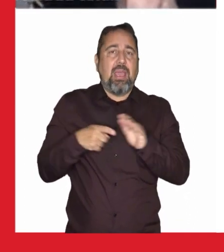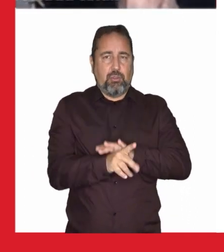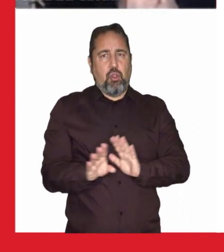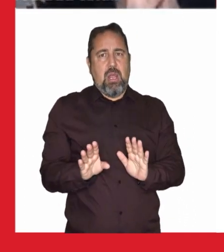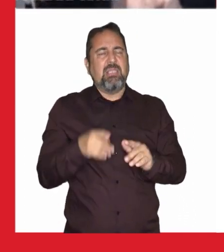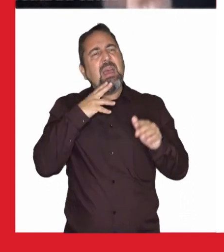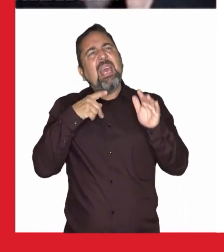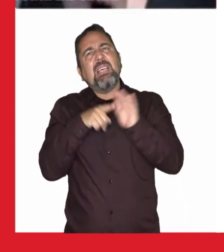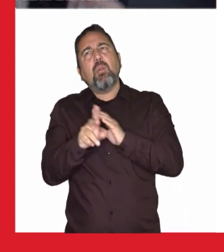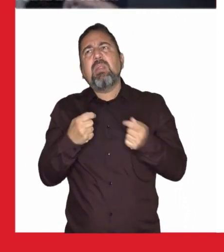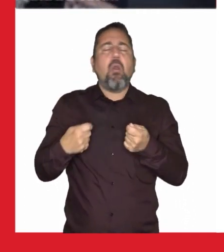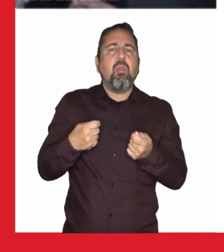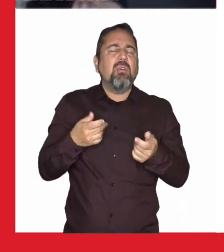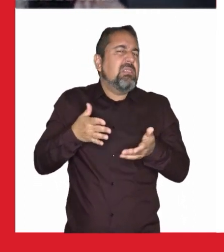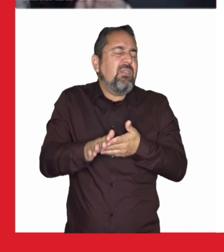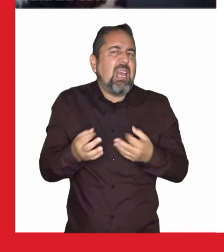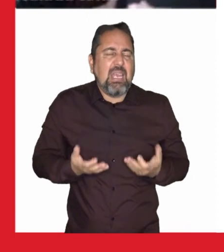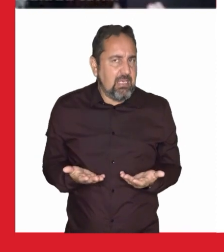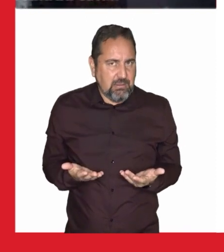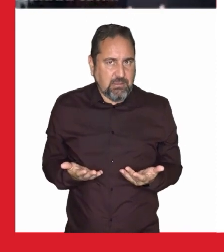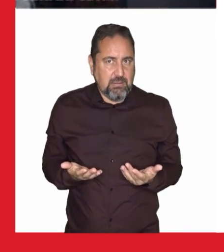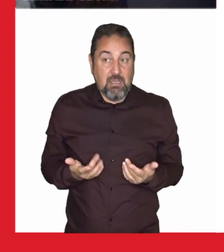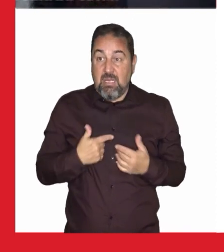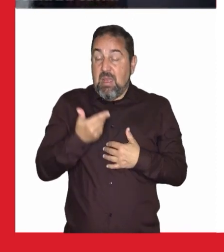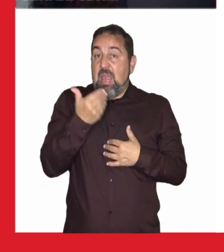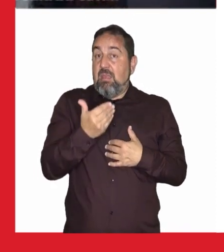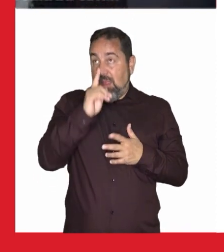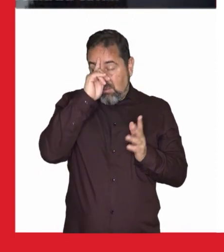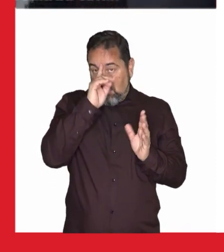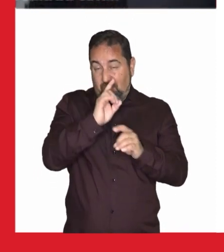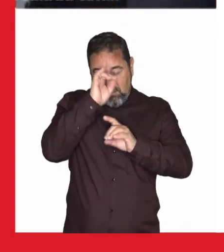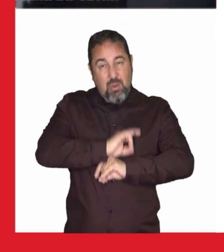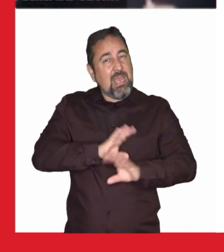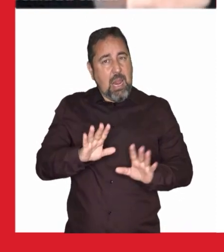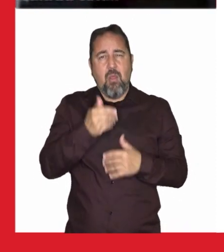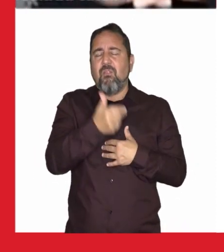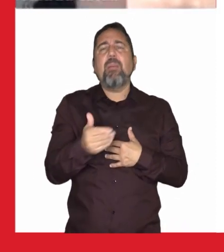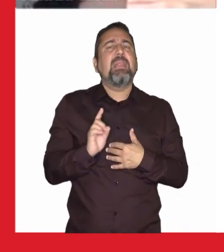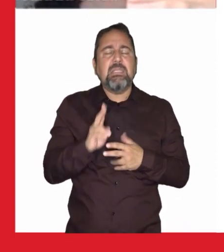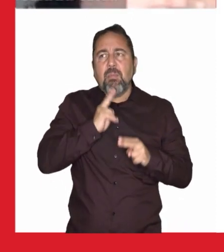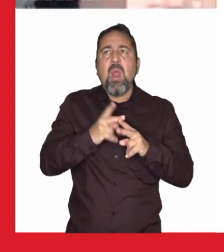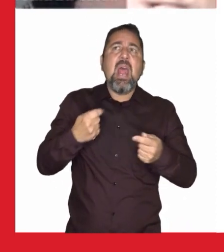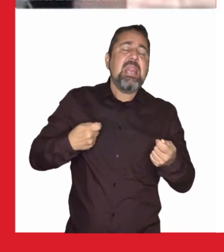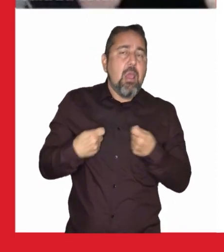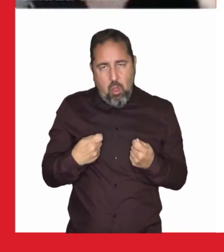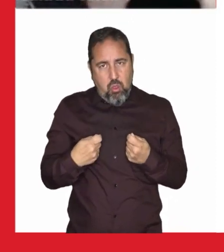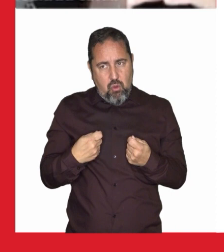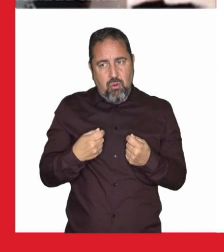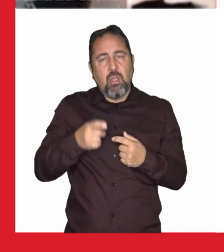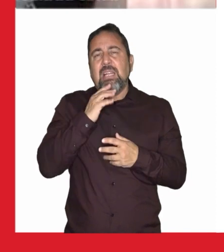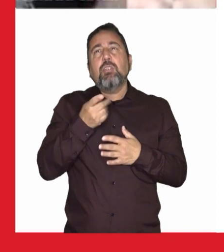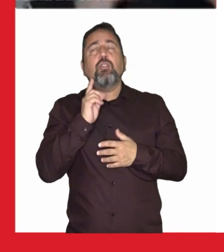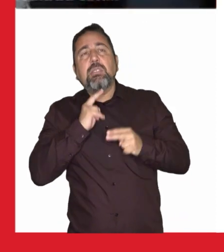final un plan de gestión es para gestionar un negocio. ¿Y en qué consiste gestionar un negocio? La idea fundamental es que